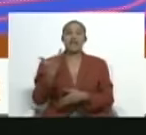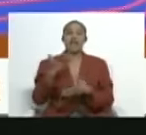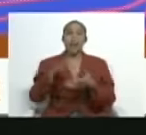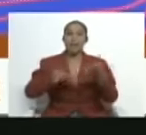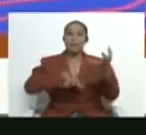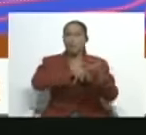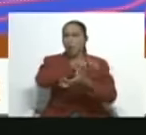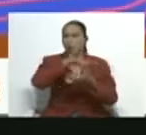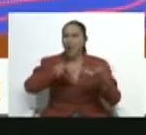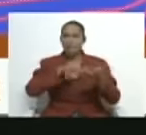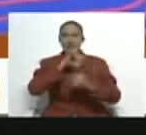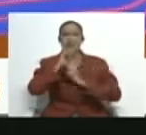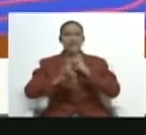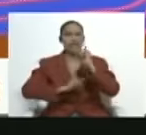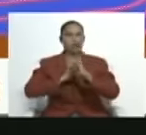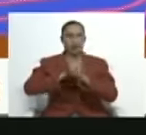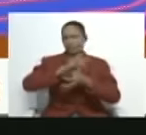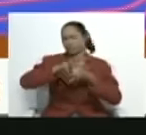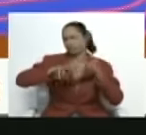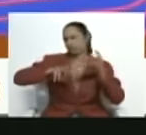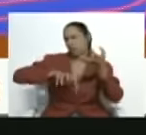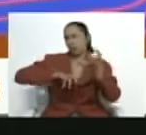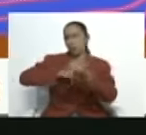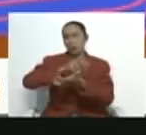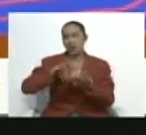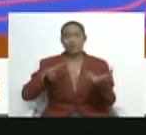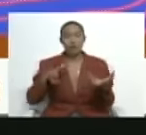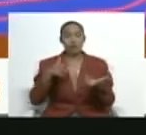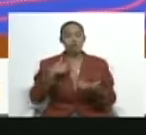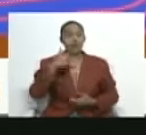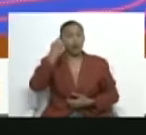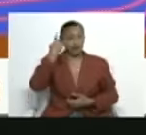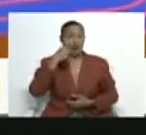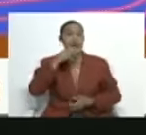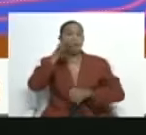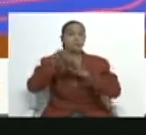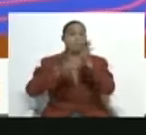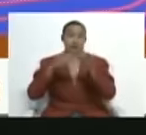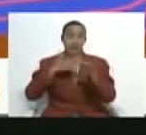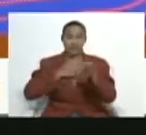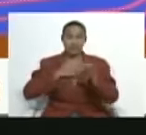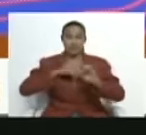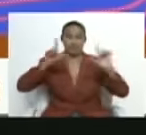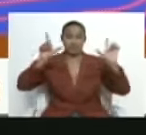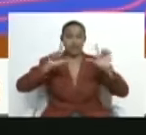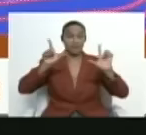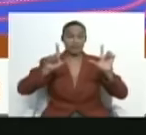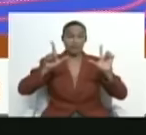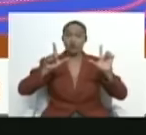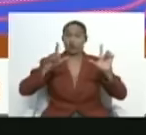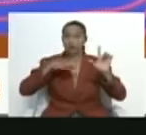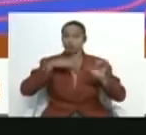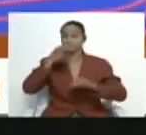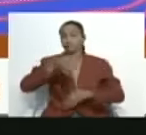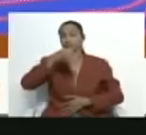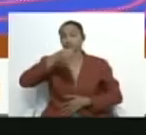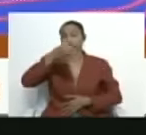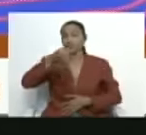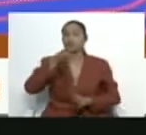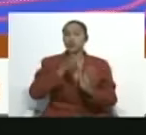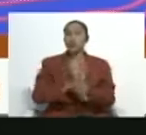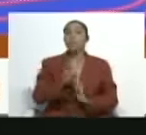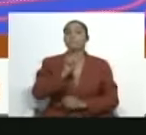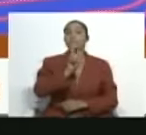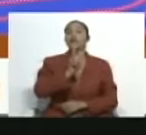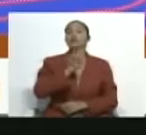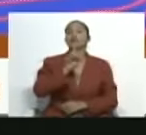internacional lo decía yo ayer en el programa con maduro más 21 de Marzo ataques terroristas